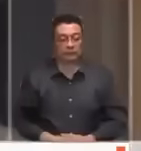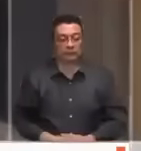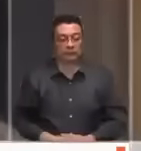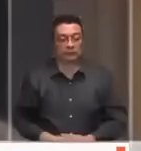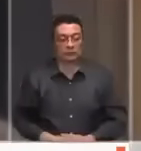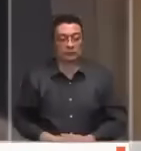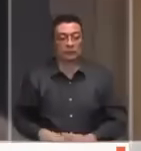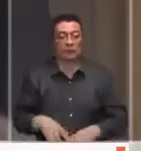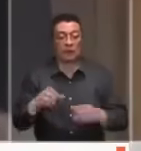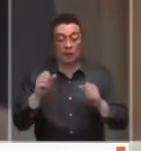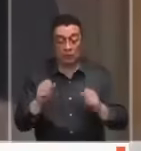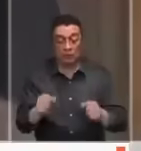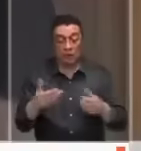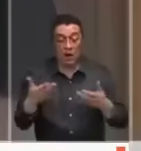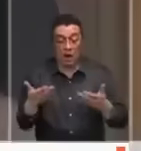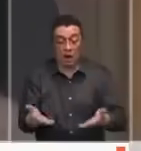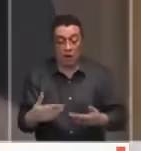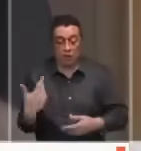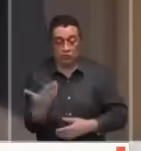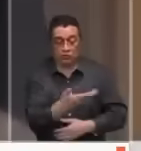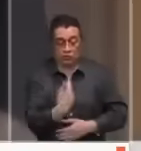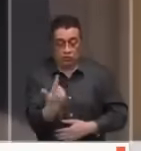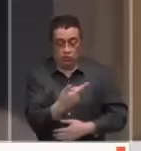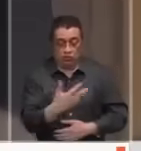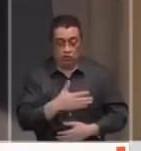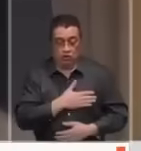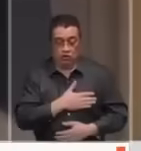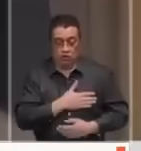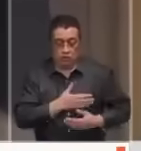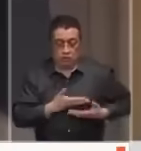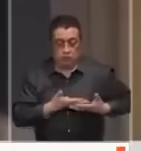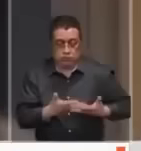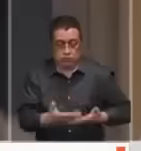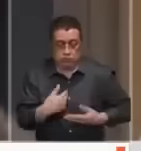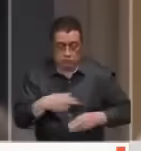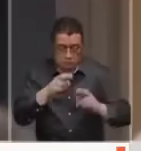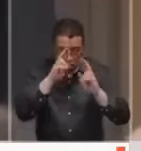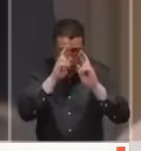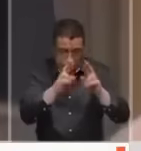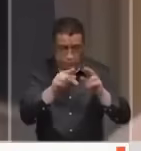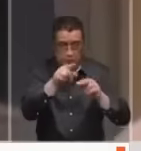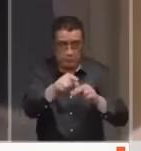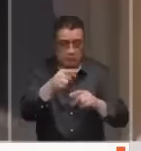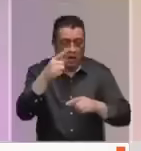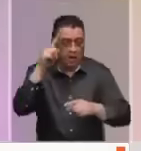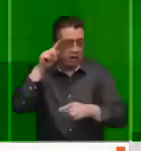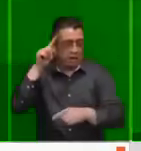País. Para disponer nuestros corazones y seguir invocando su legado,